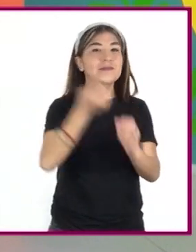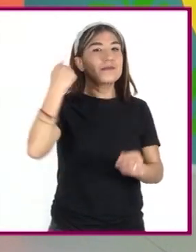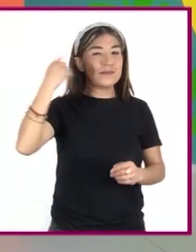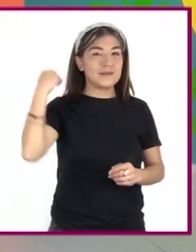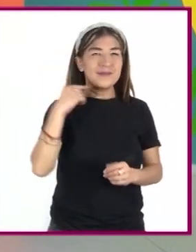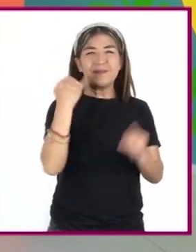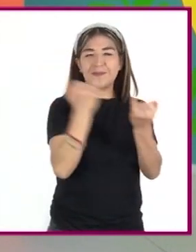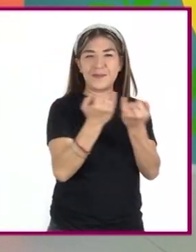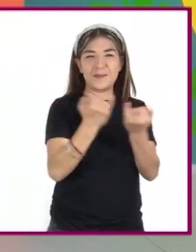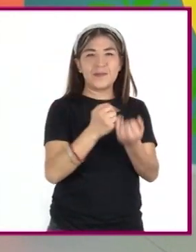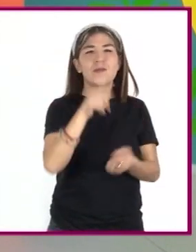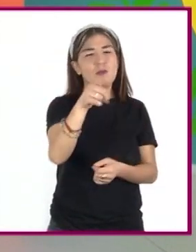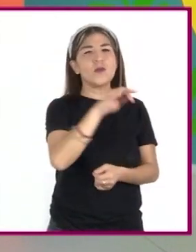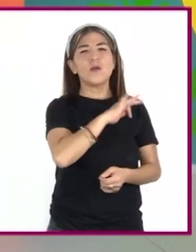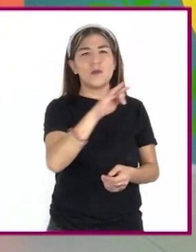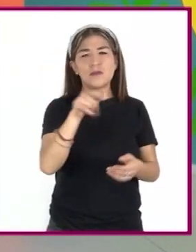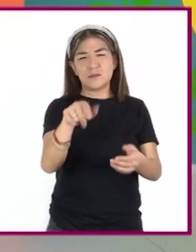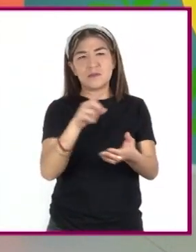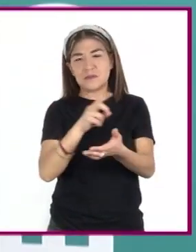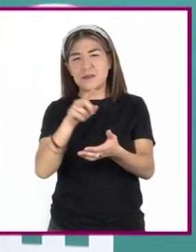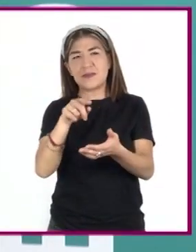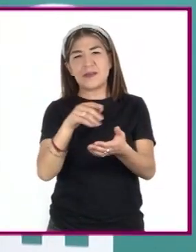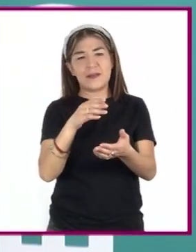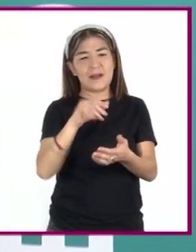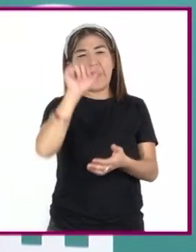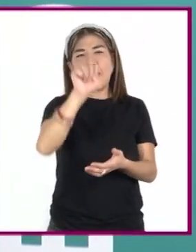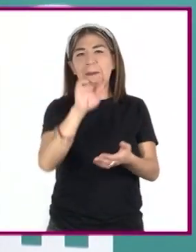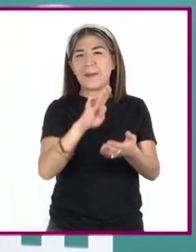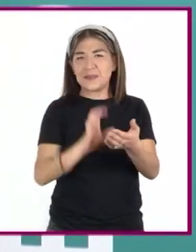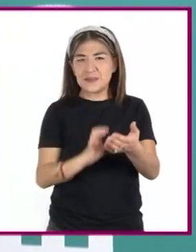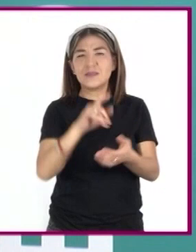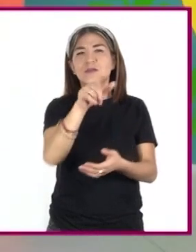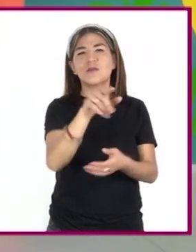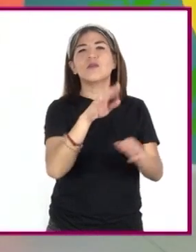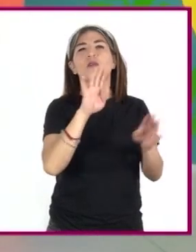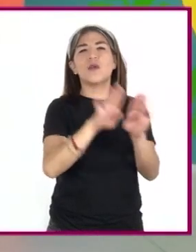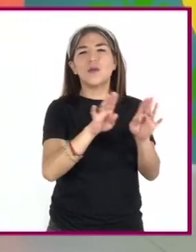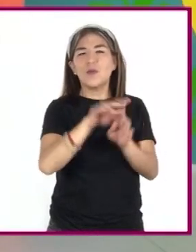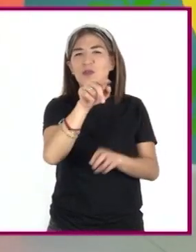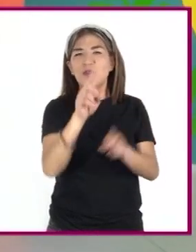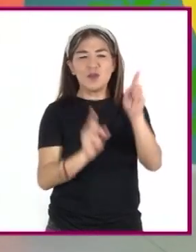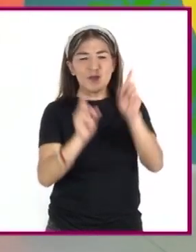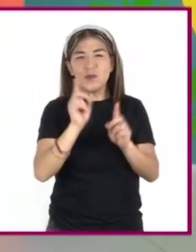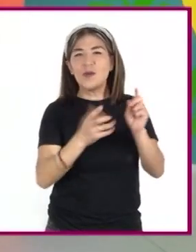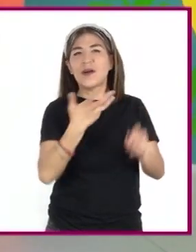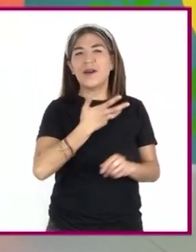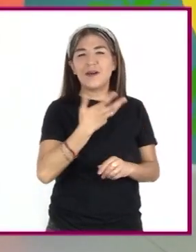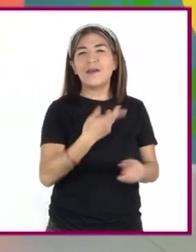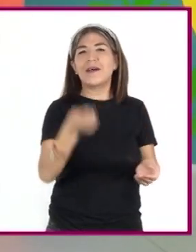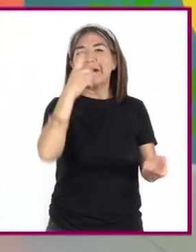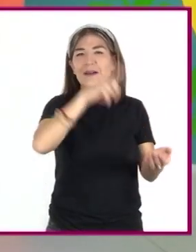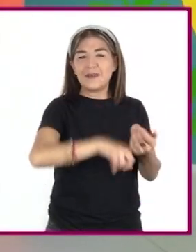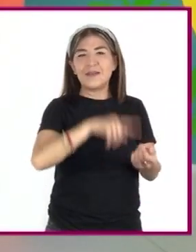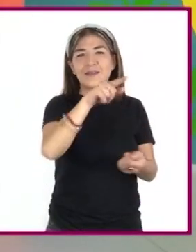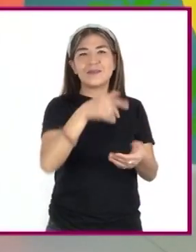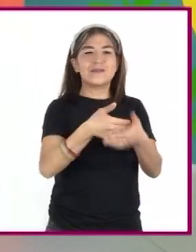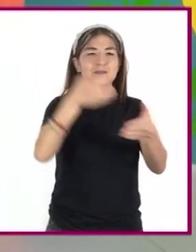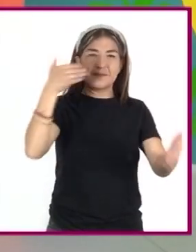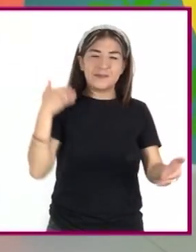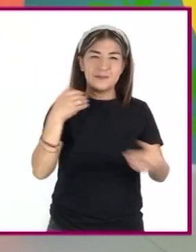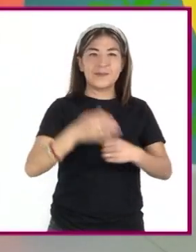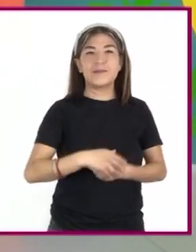pueden consultar su abecedario biológico, por si tienen alguna duda sobre términos revisados anteriormente.